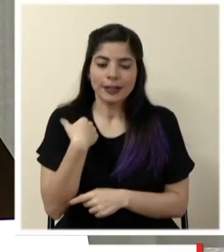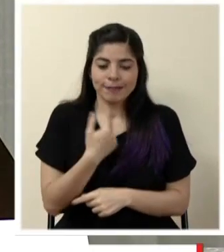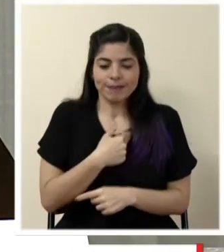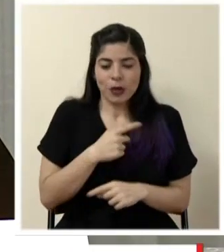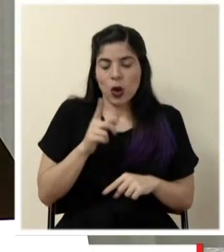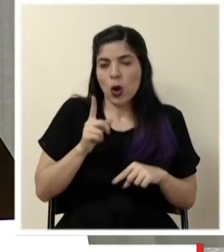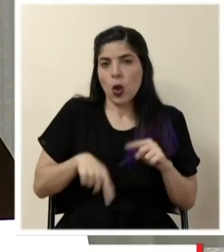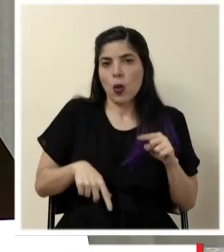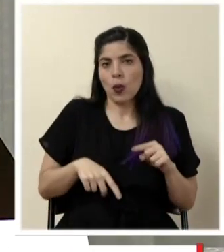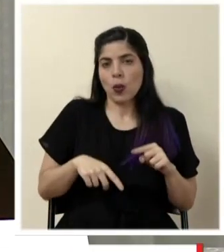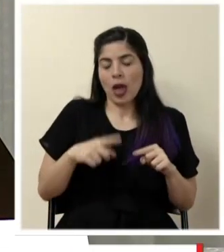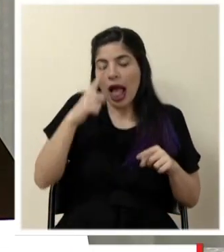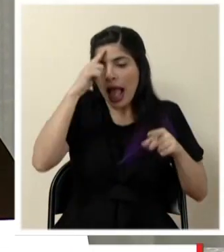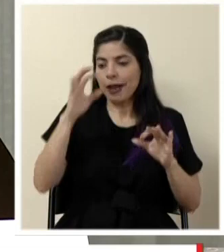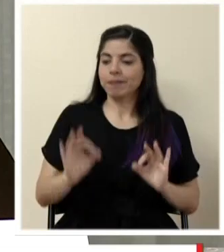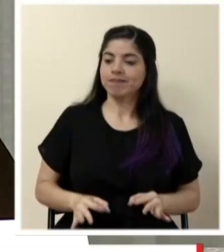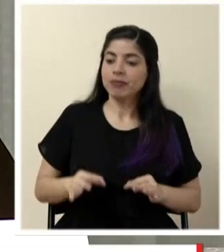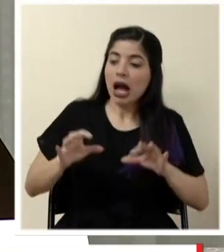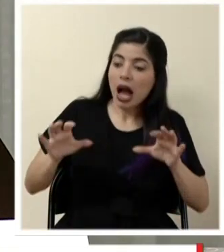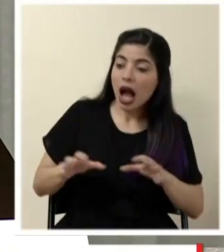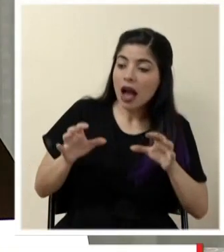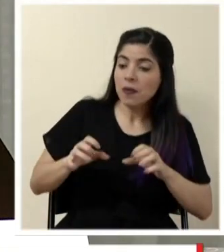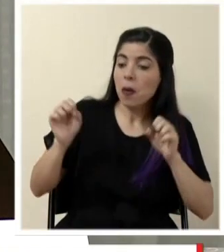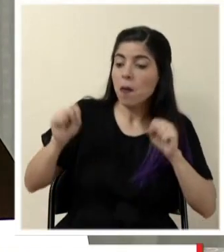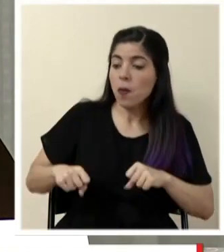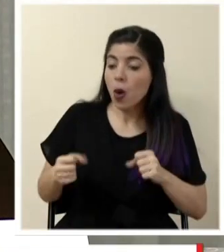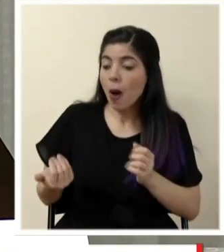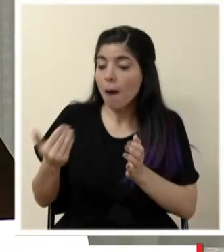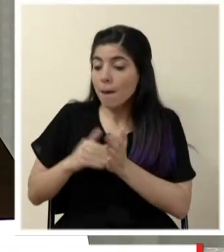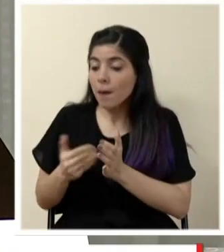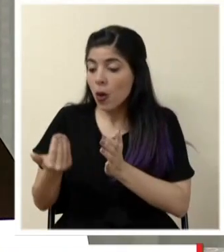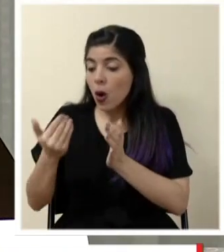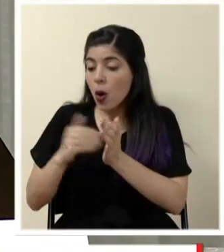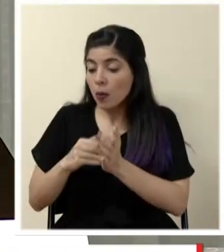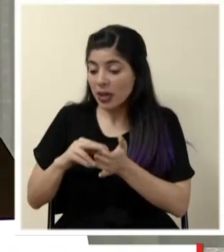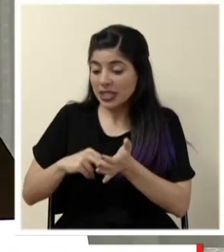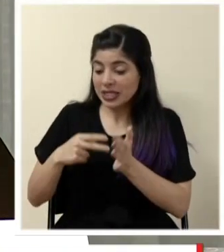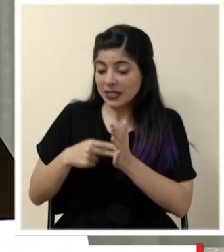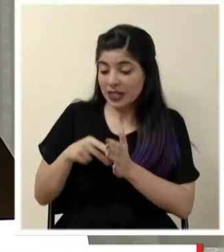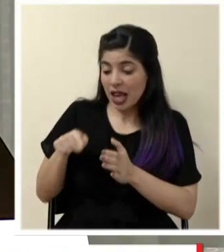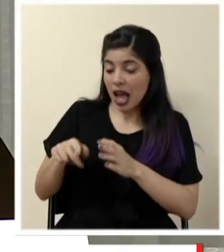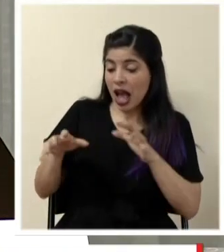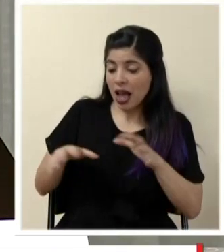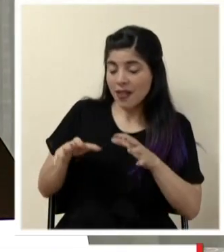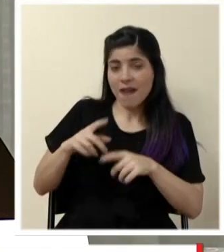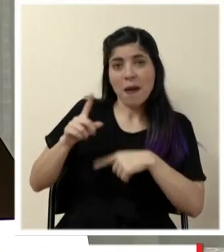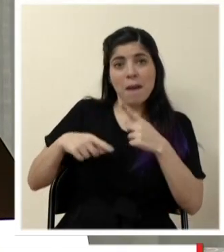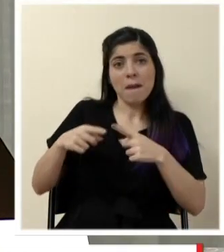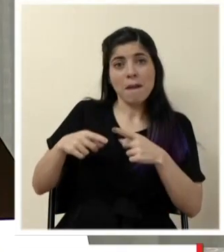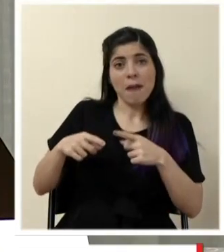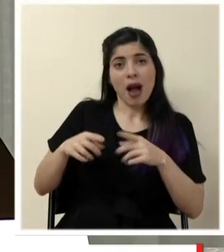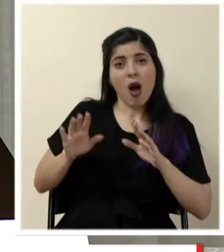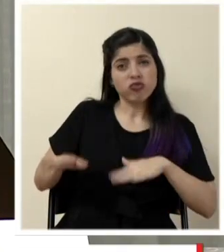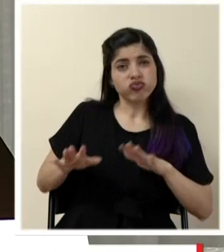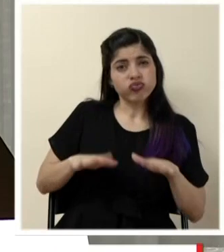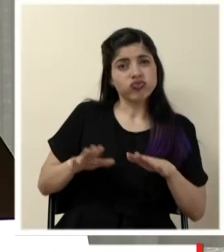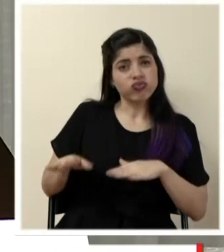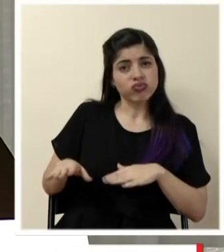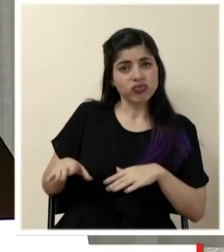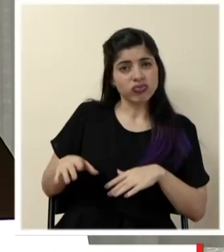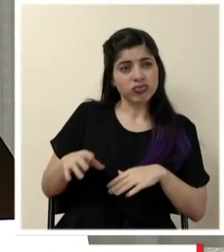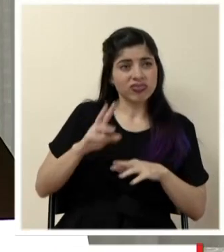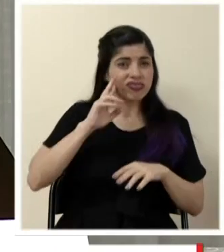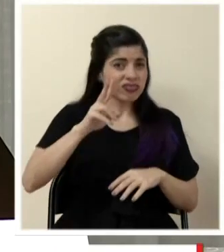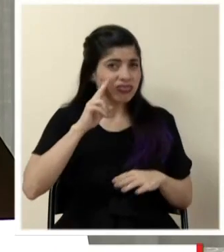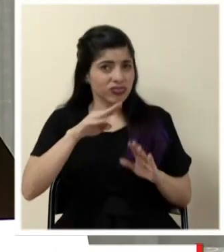podemos asumir que las actividades que se pueden ir retomando vamos a tener un comportamiento flojo en el sentido de las